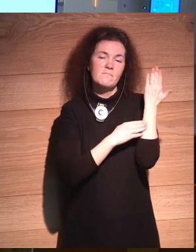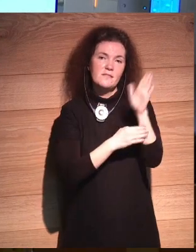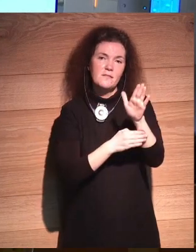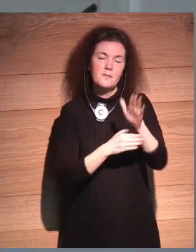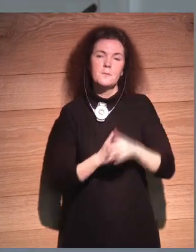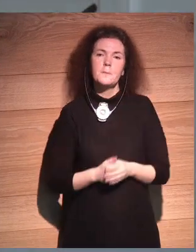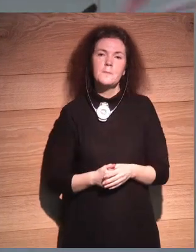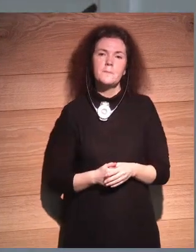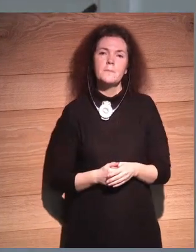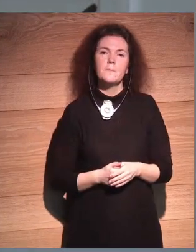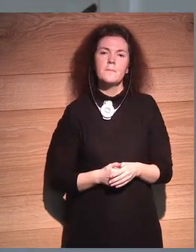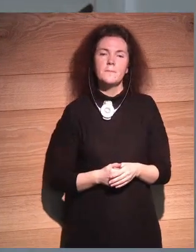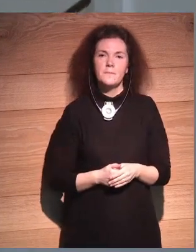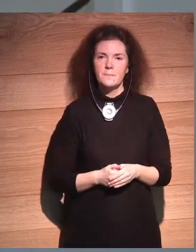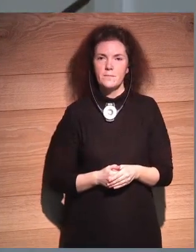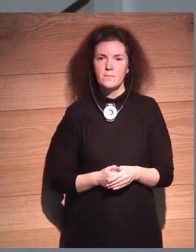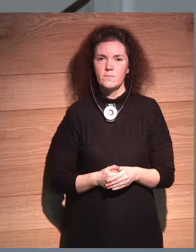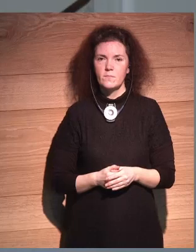presentación.